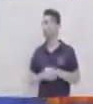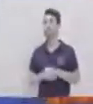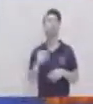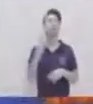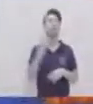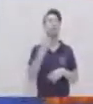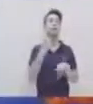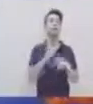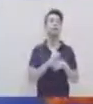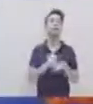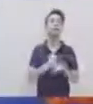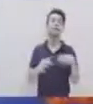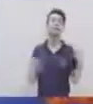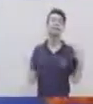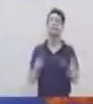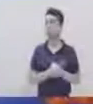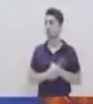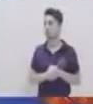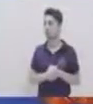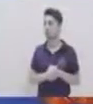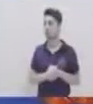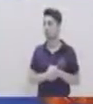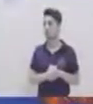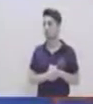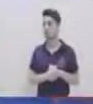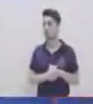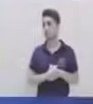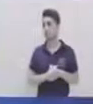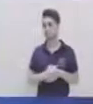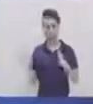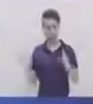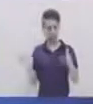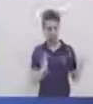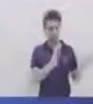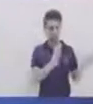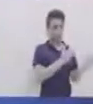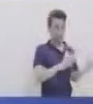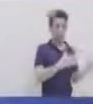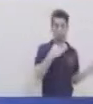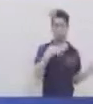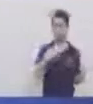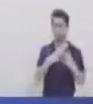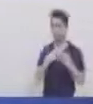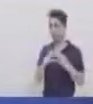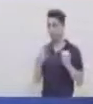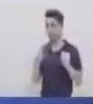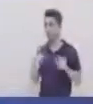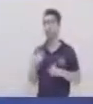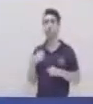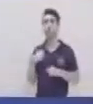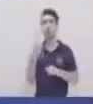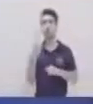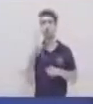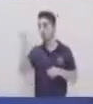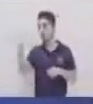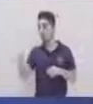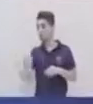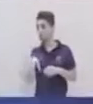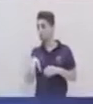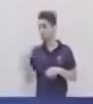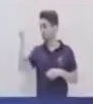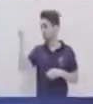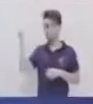empezamos con nuestro primer ejercicio, ¿sí? Empezamos acá, vamos a estar distribuidos en un espacio que tengamos en casa. El único objeto que tenemos